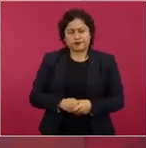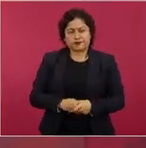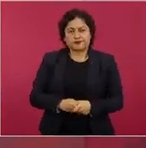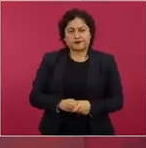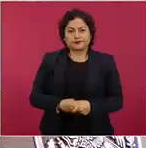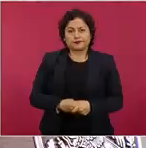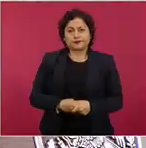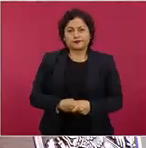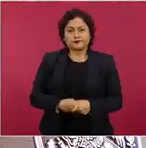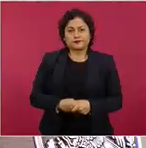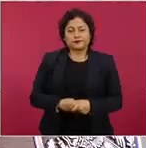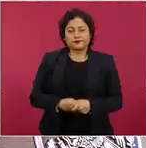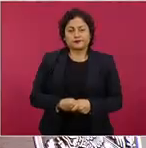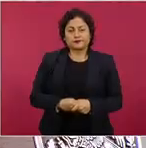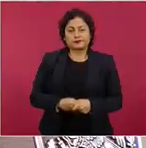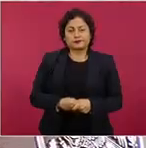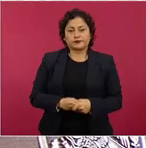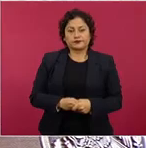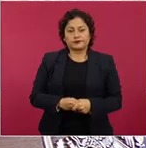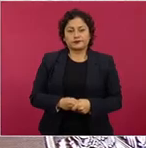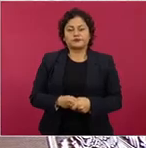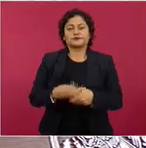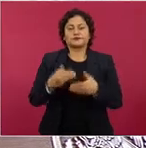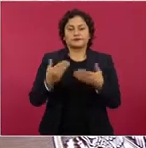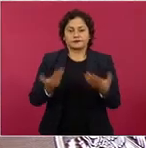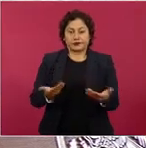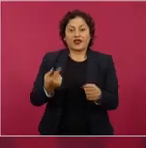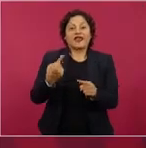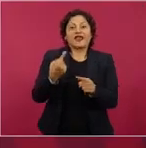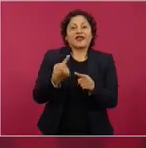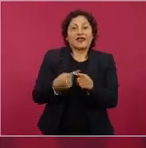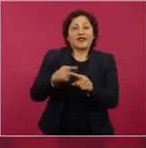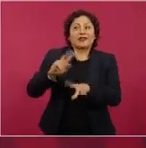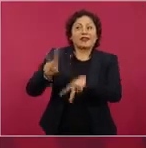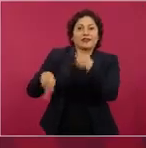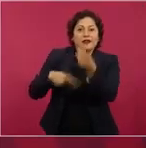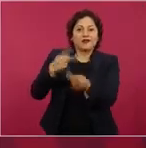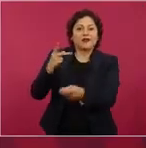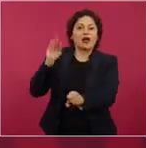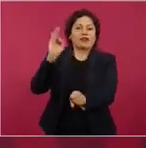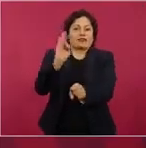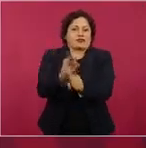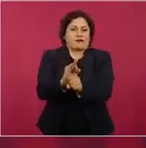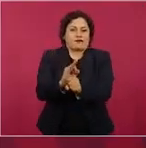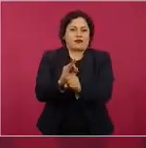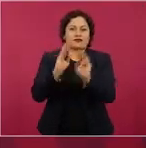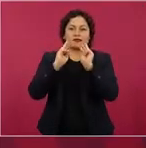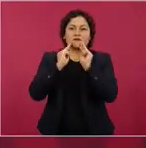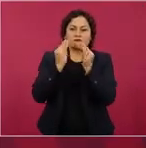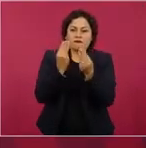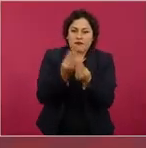Entonces, el que fue a defender a Ahumada fue este señor,